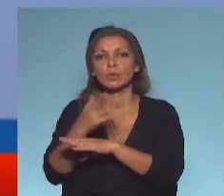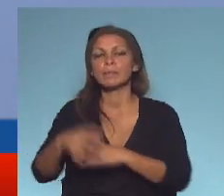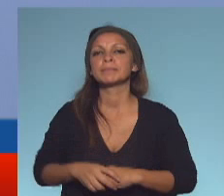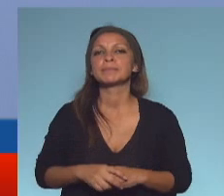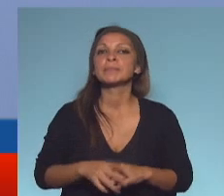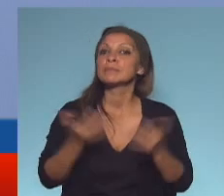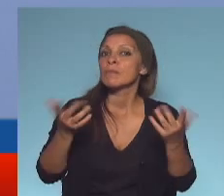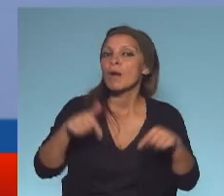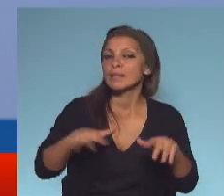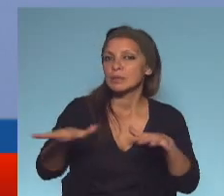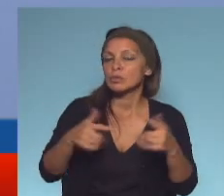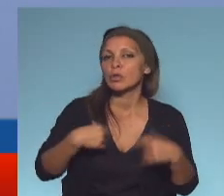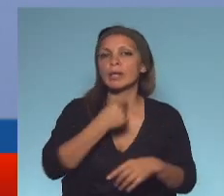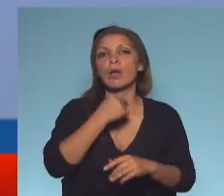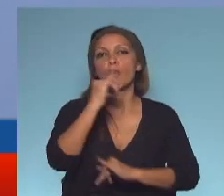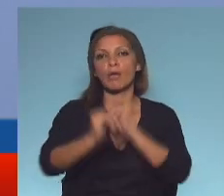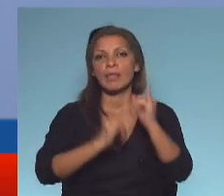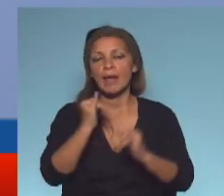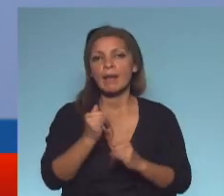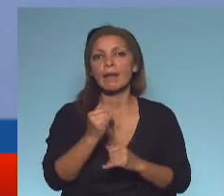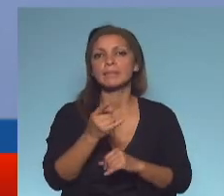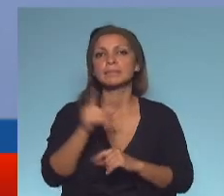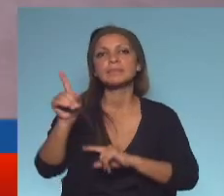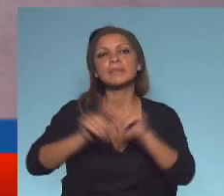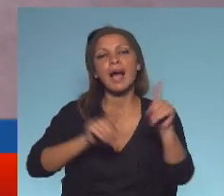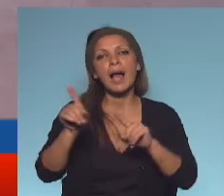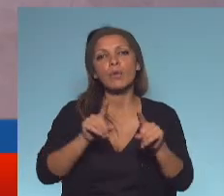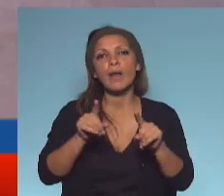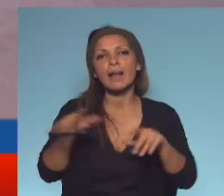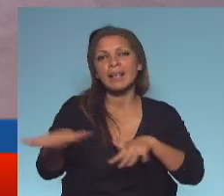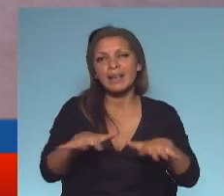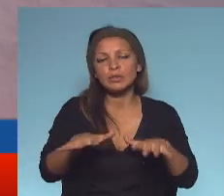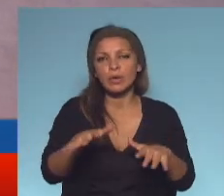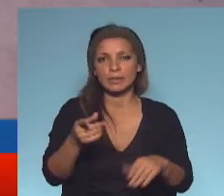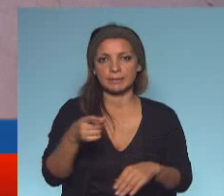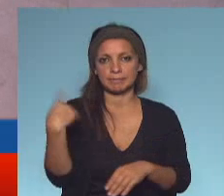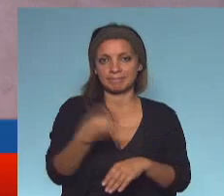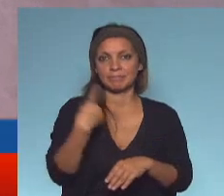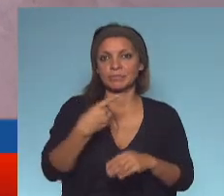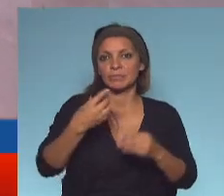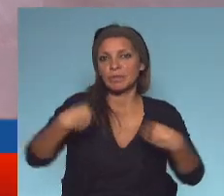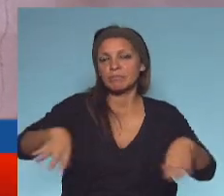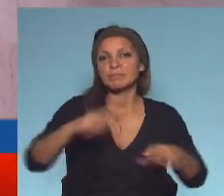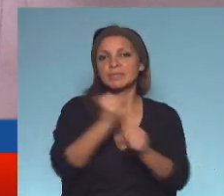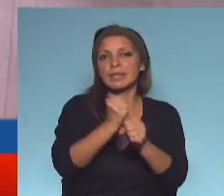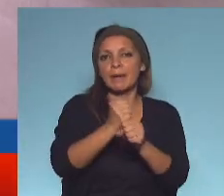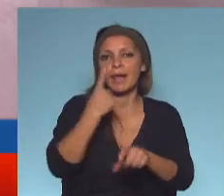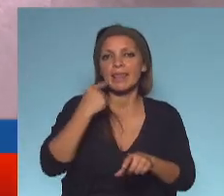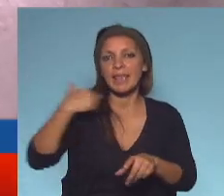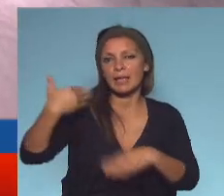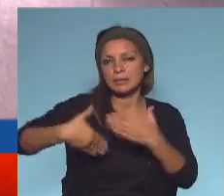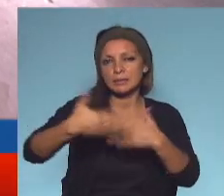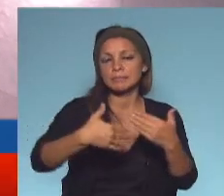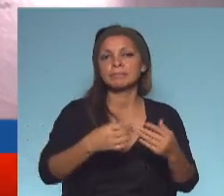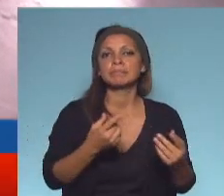este escenario, quisiera comentarles algunas de las acciones que hemos emprendido en los últimos días, negociaciones que